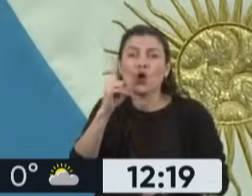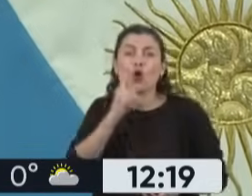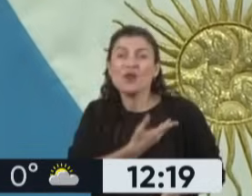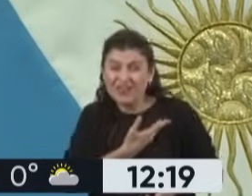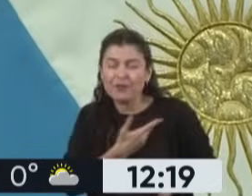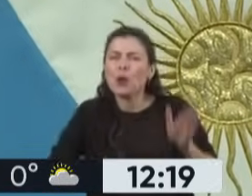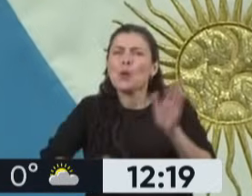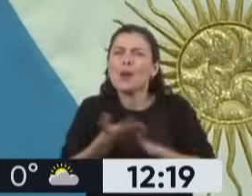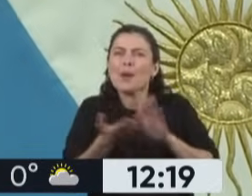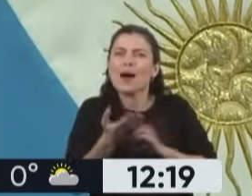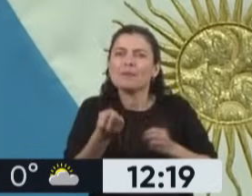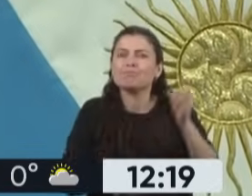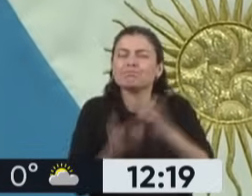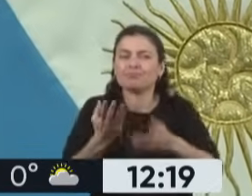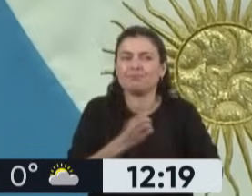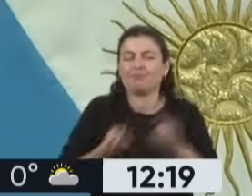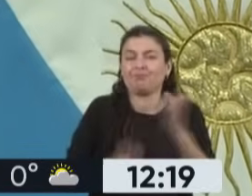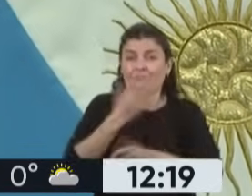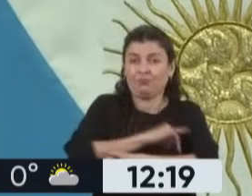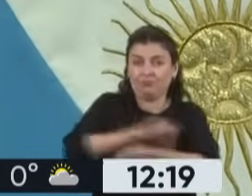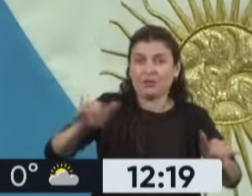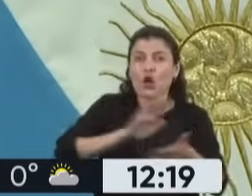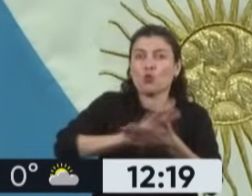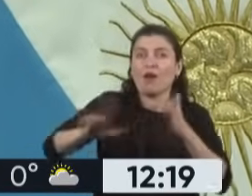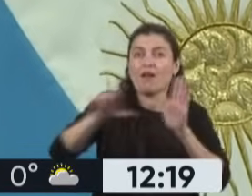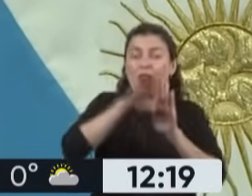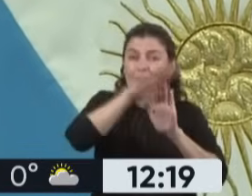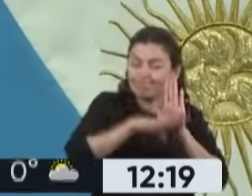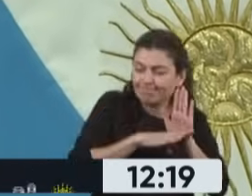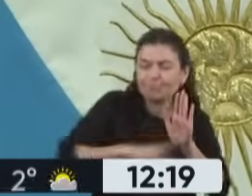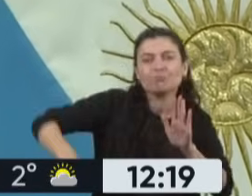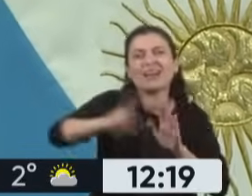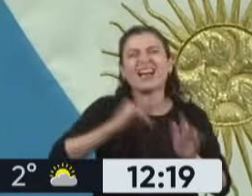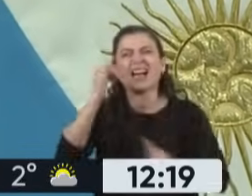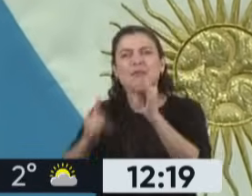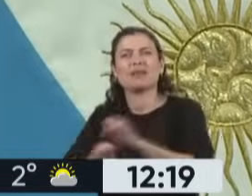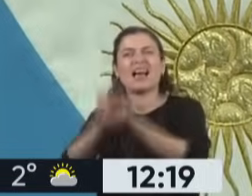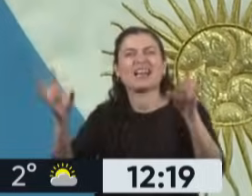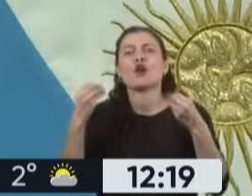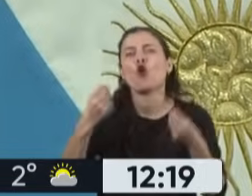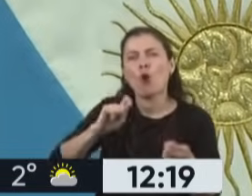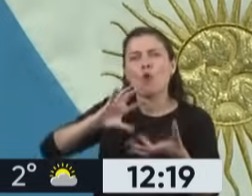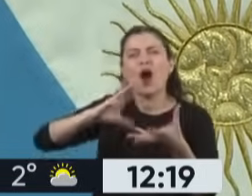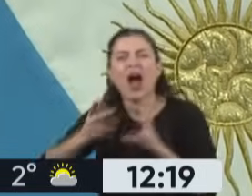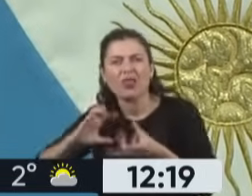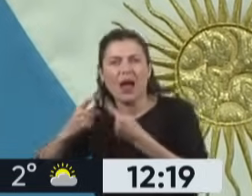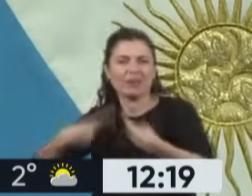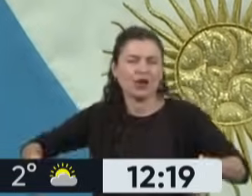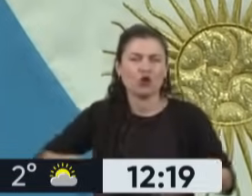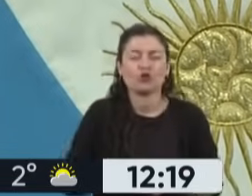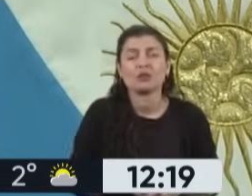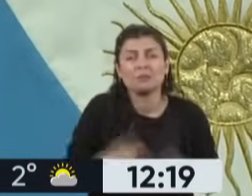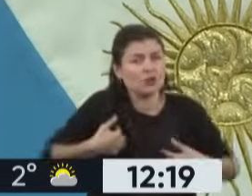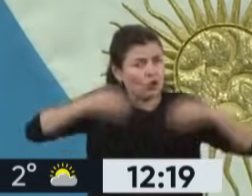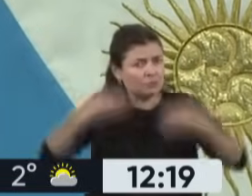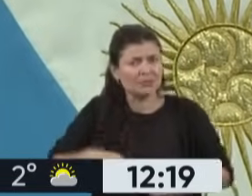las próximas semanas para adecuarse a este nuevo régimen. Del lado nuestro, lo que es seguro que a partir del 1 de